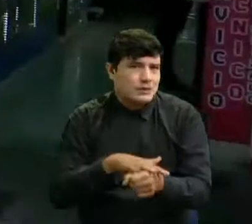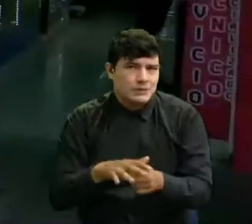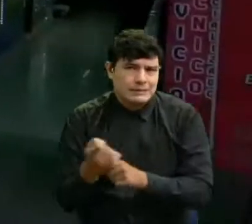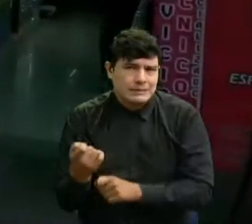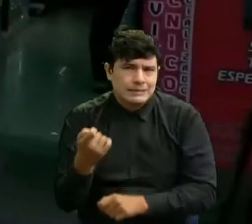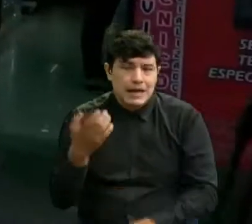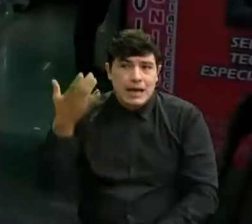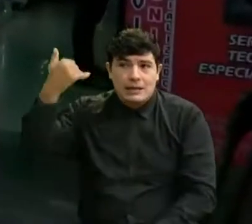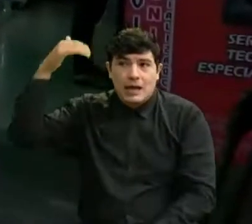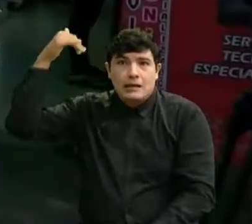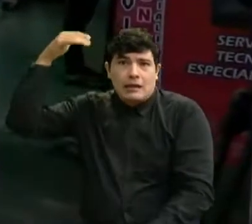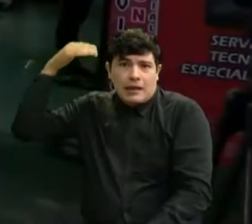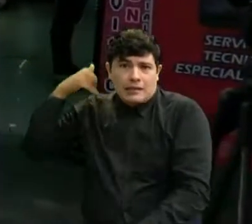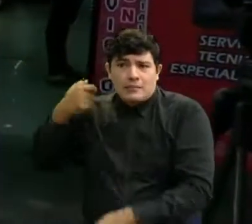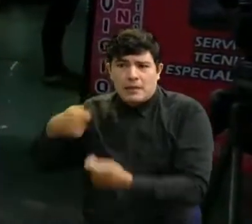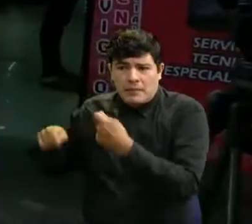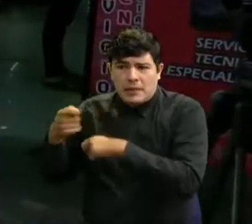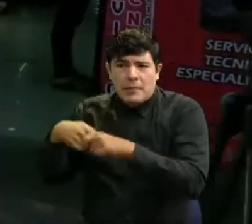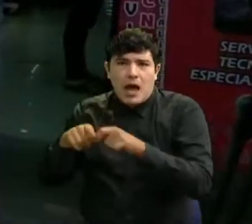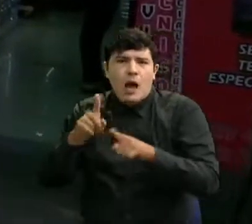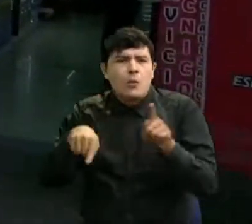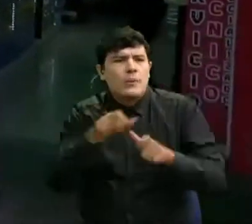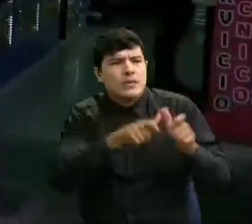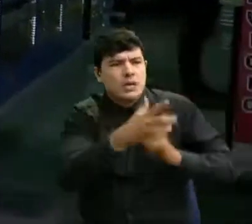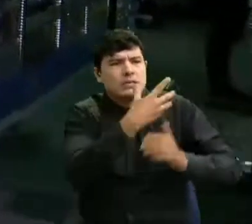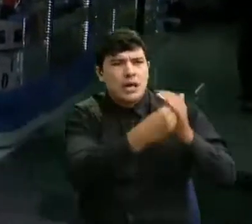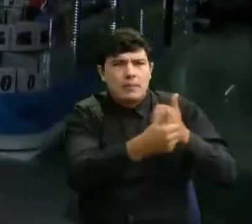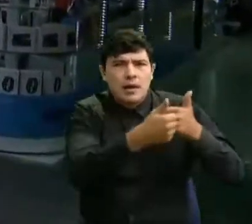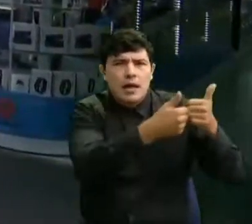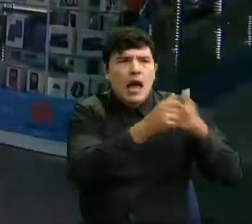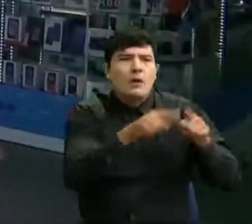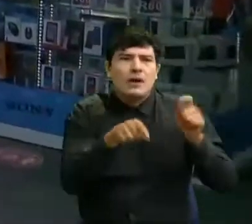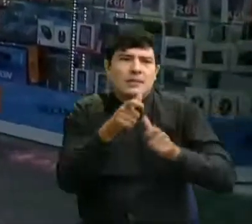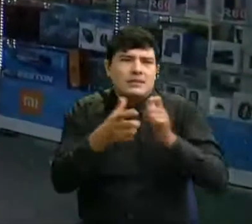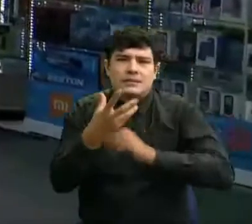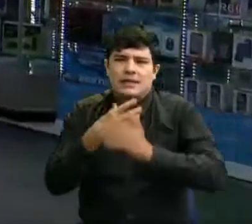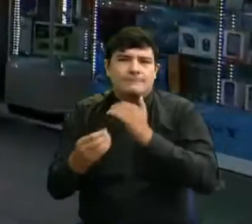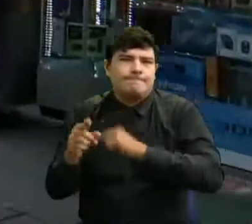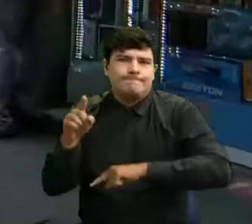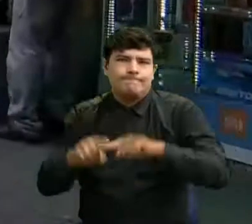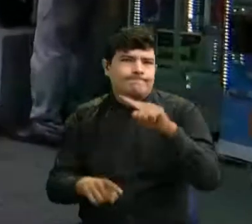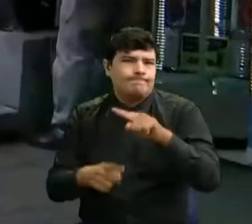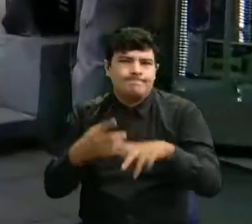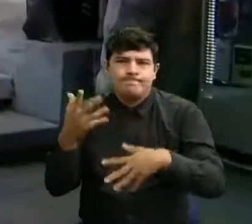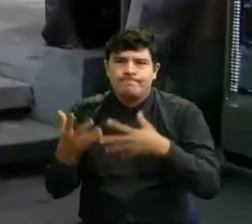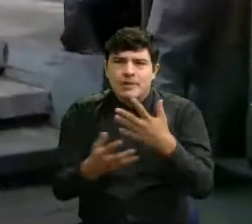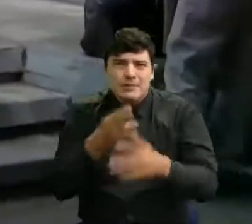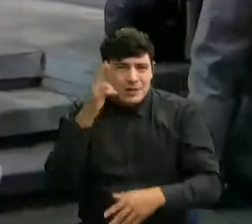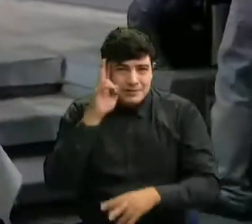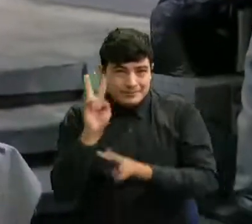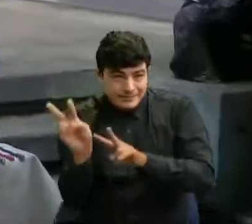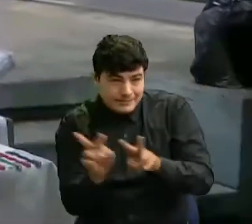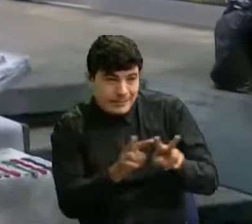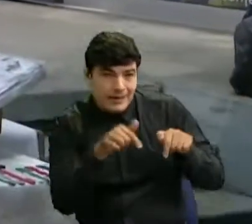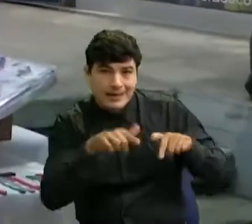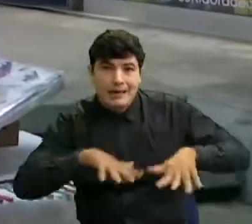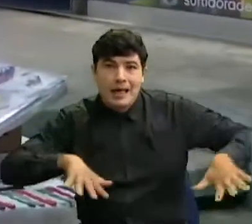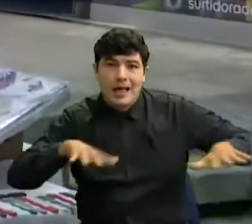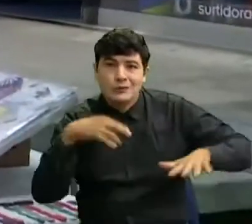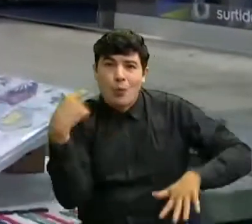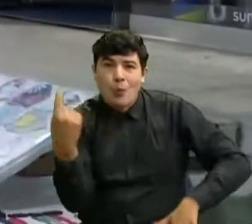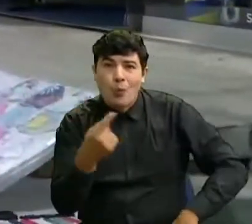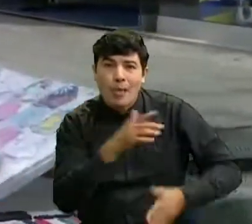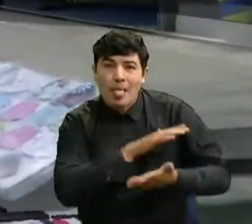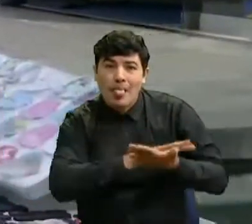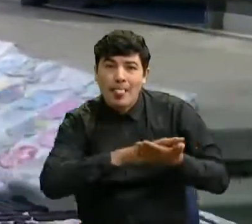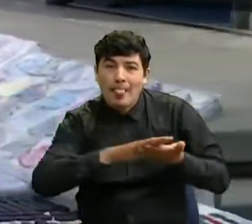como se exigen cierta gente que pueda salir como otro día que la gente no puede. Pues entonces, mire, el comercio usted mismo le da cuenta cómo está esto solo por acá. Bueno,